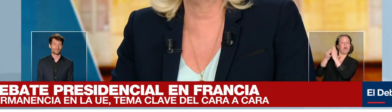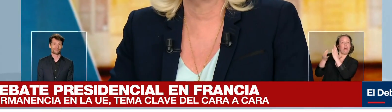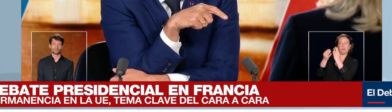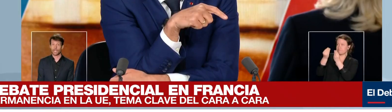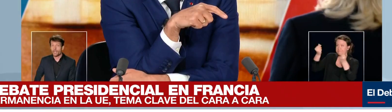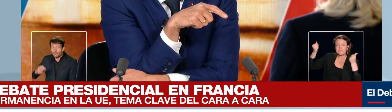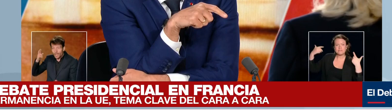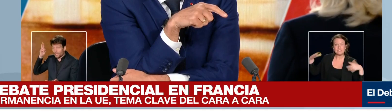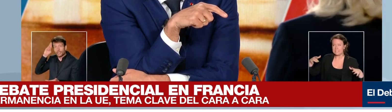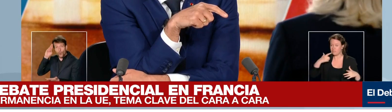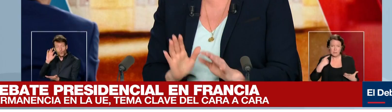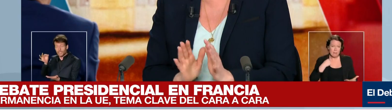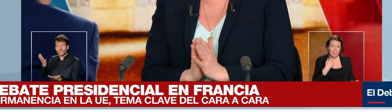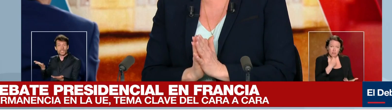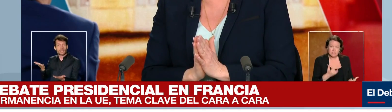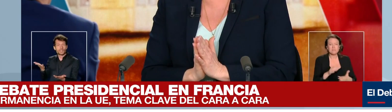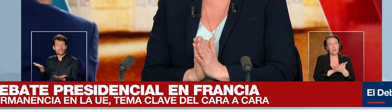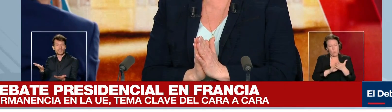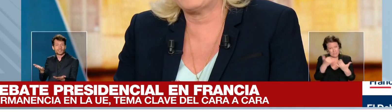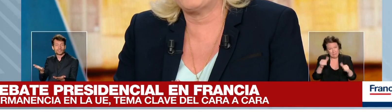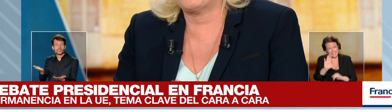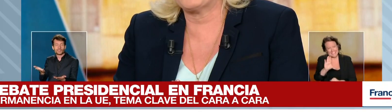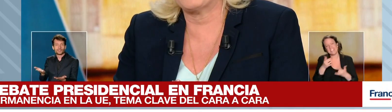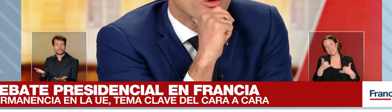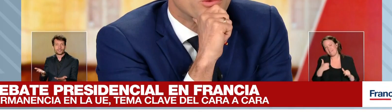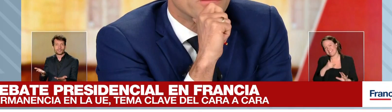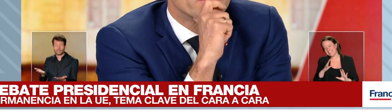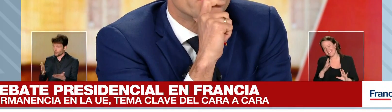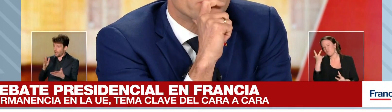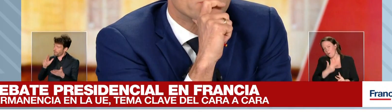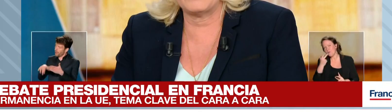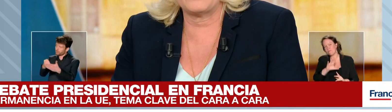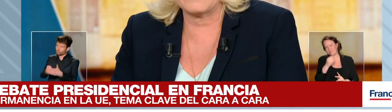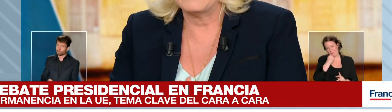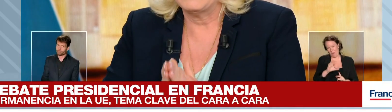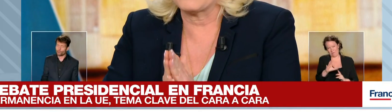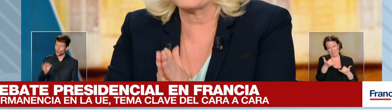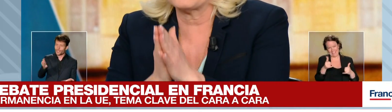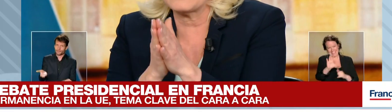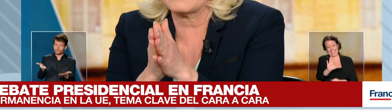que esa es una pérdida neta para nuestro país. Y por eso, perdón, ¿puedo terminar mi frase?